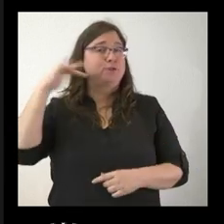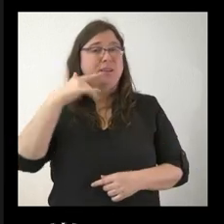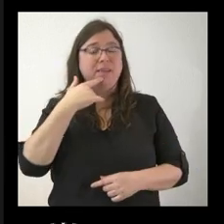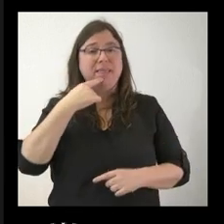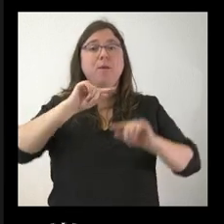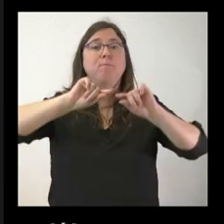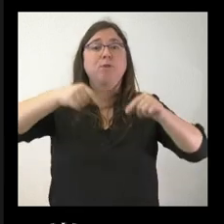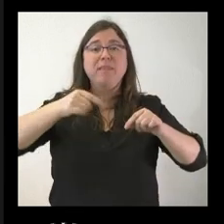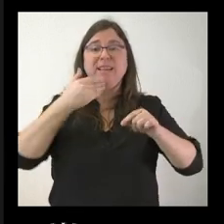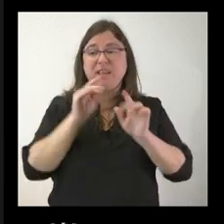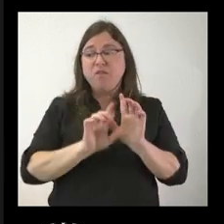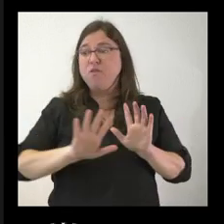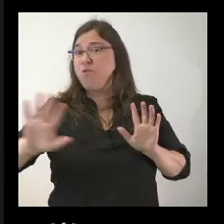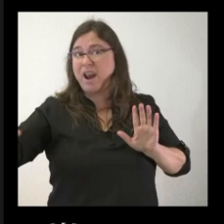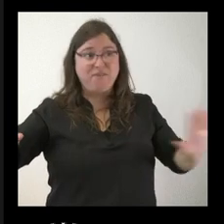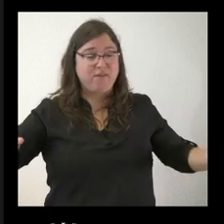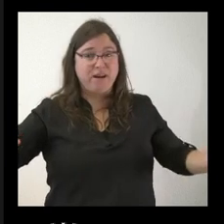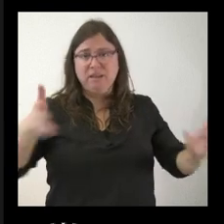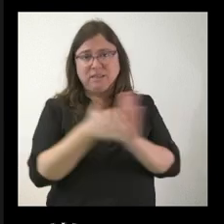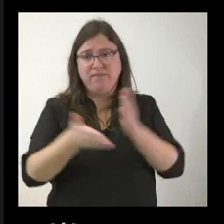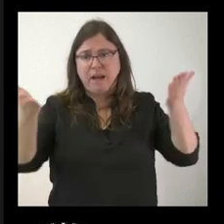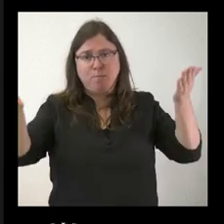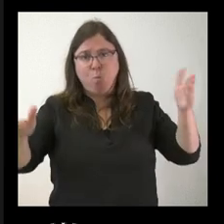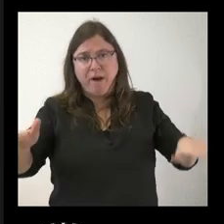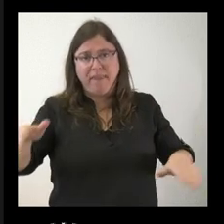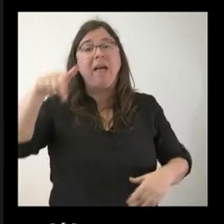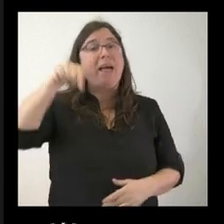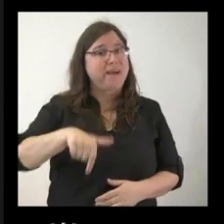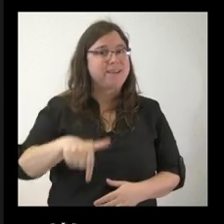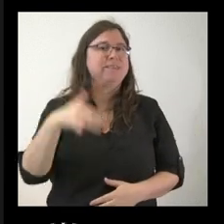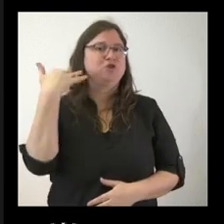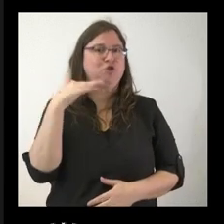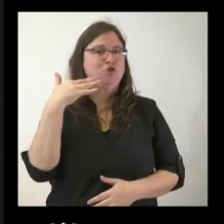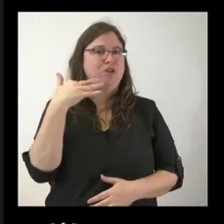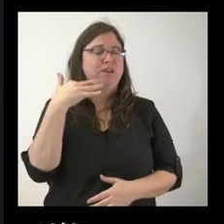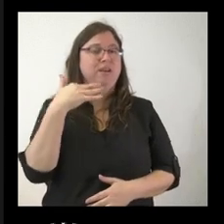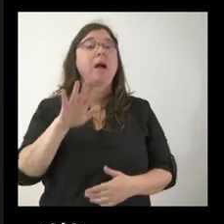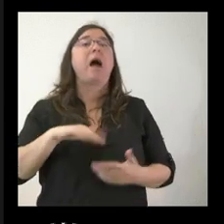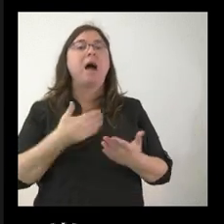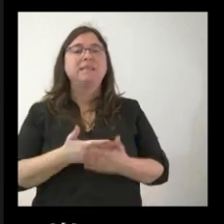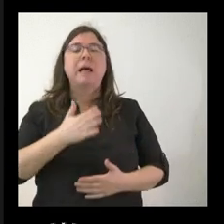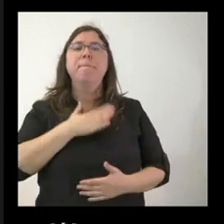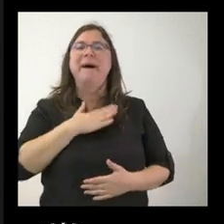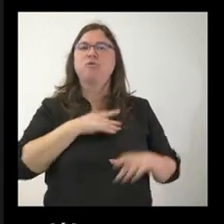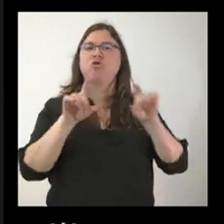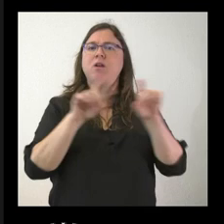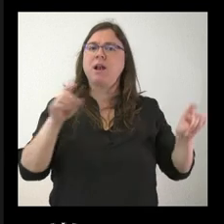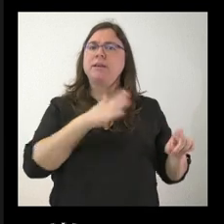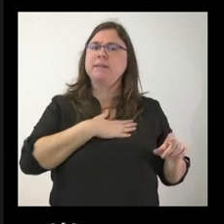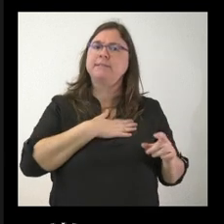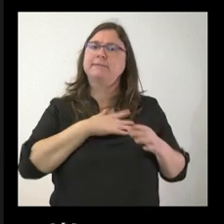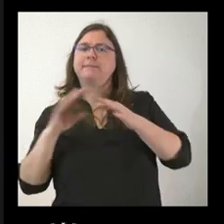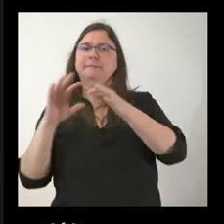corredores estarán muerta y aquí en Soria la propia patronal Apuesta por por recuperar la línea